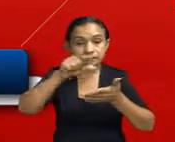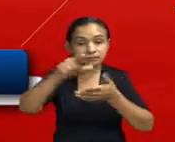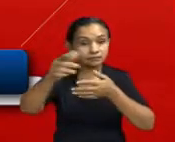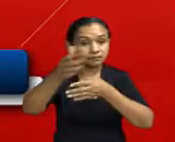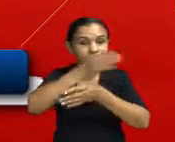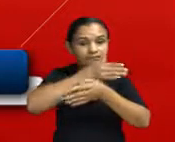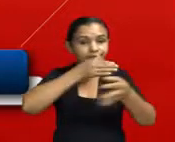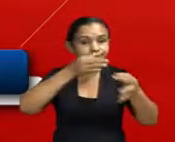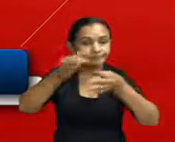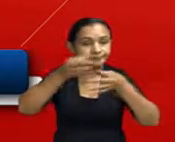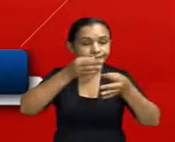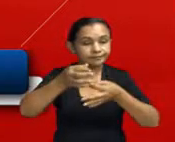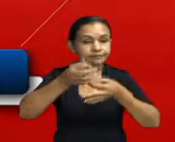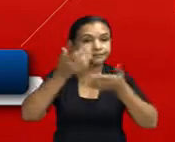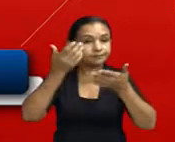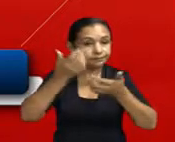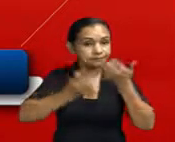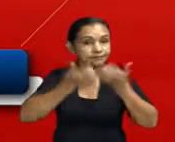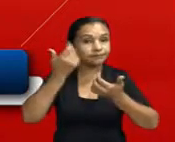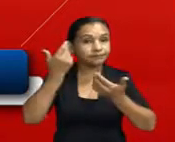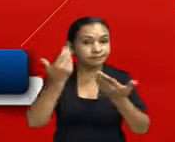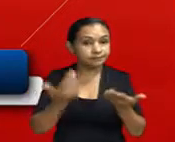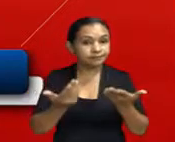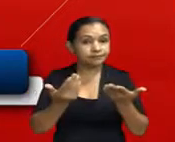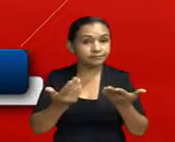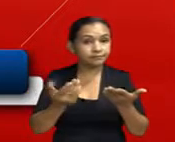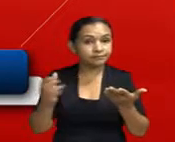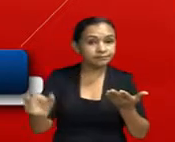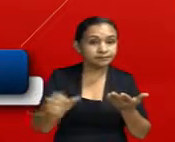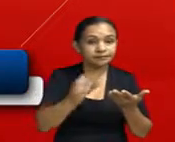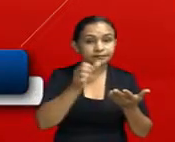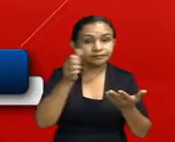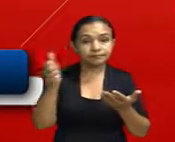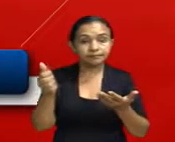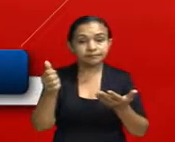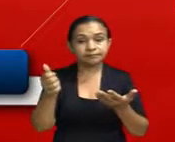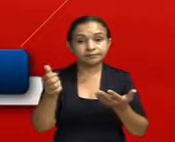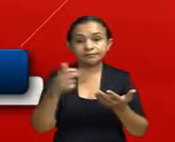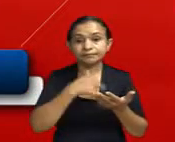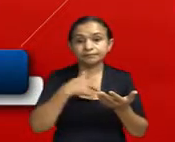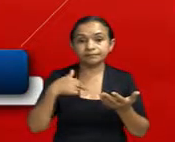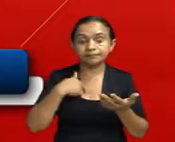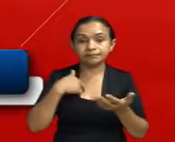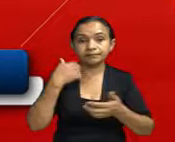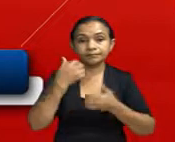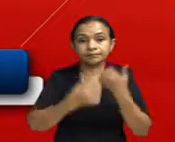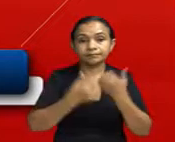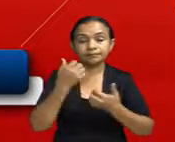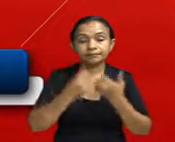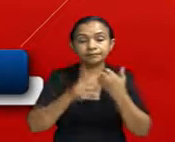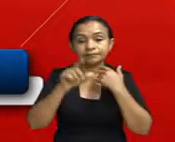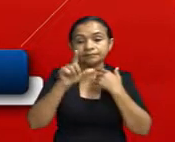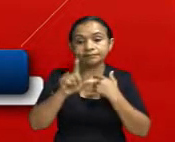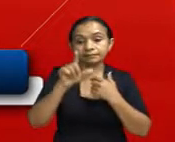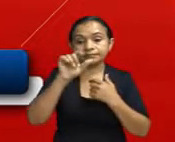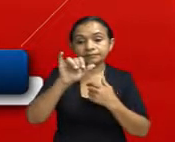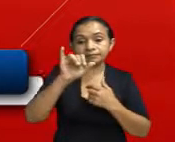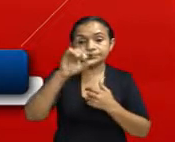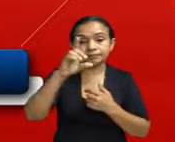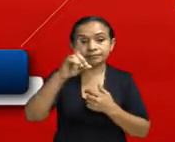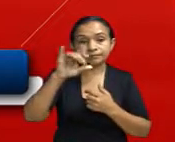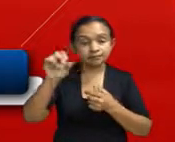mencionas, que van favoreciendo. Otro de los factores es dislipidemia, o sea, que tengan alteración de los lípidos en sangre, que